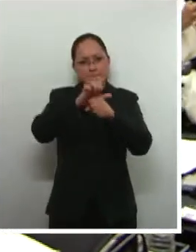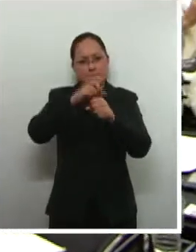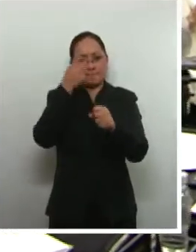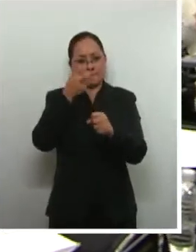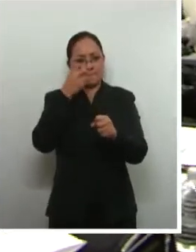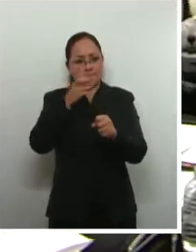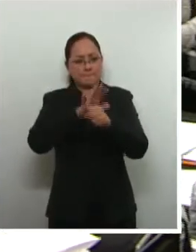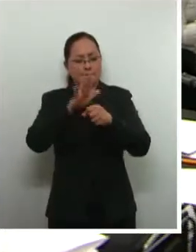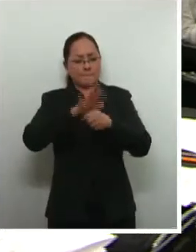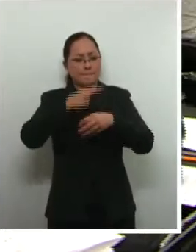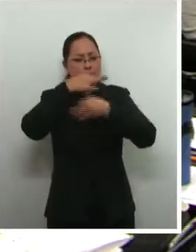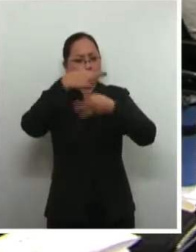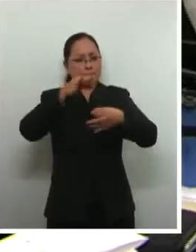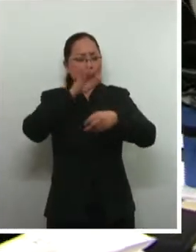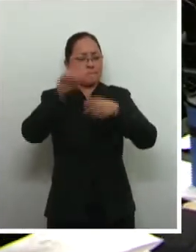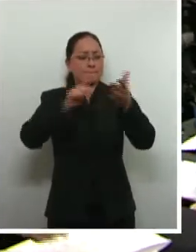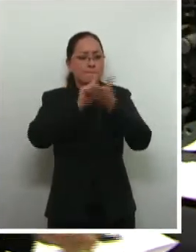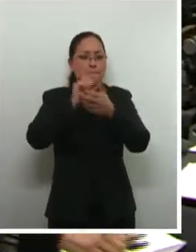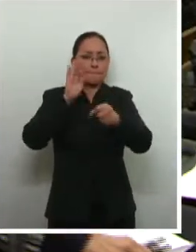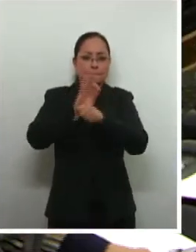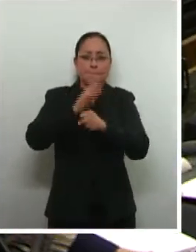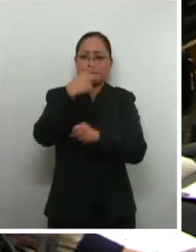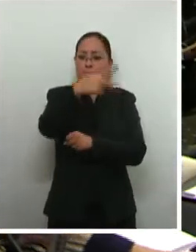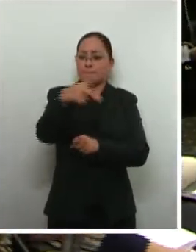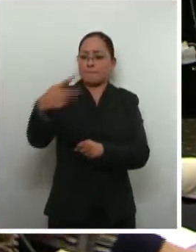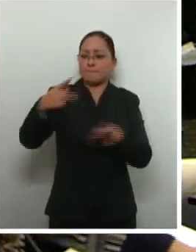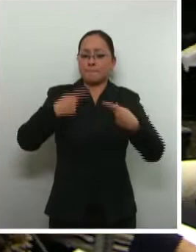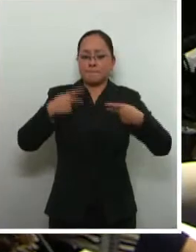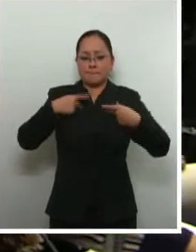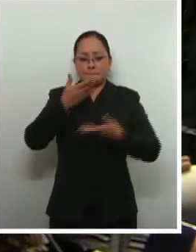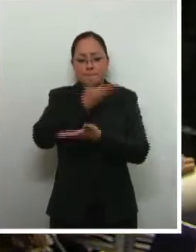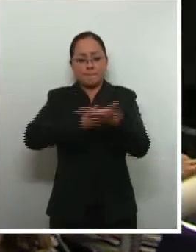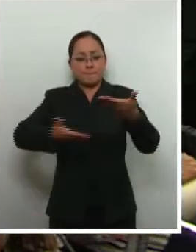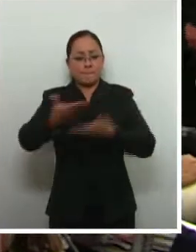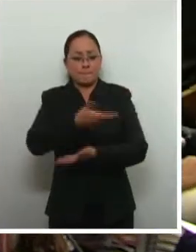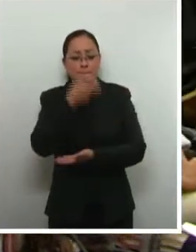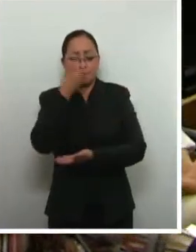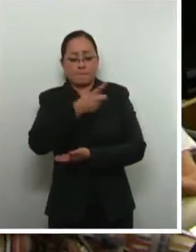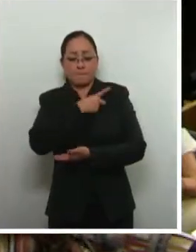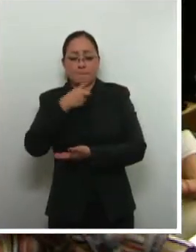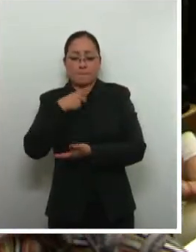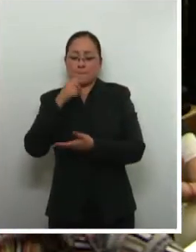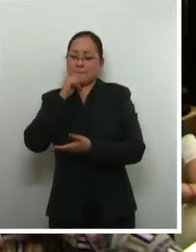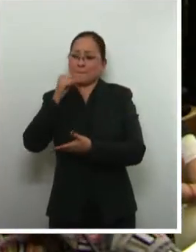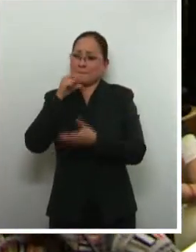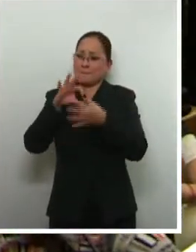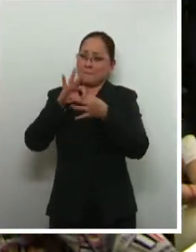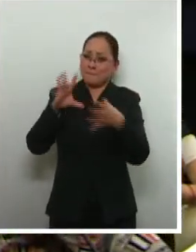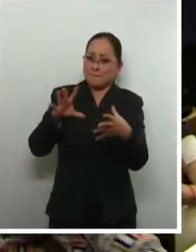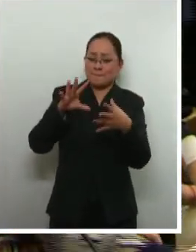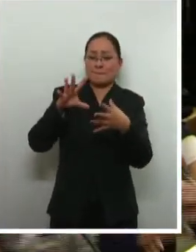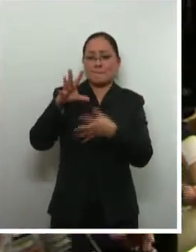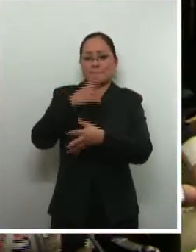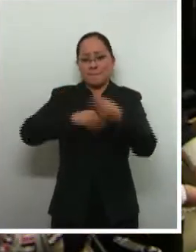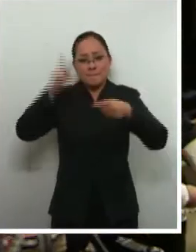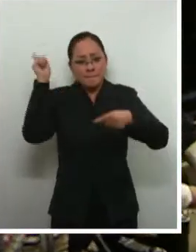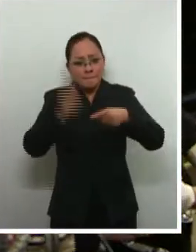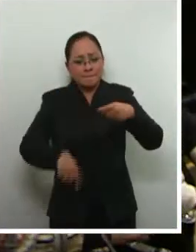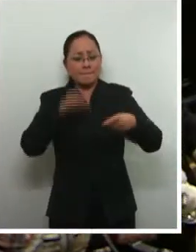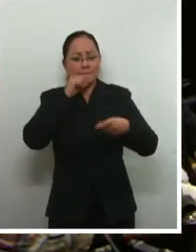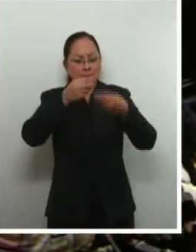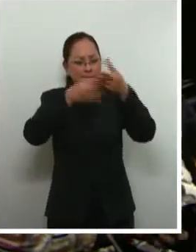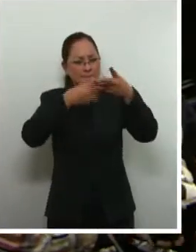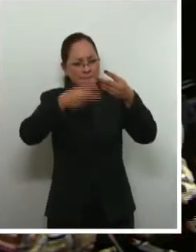objeto de estas declaratorias, que sean de dominio público y uso común, serán inalienables, inembargables,